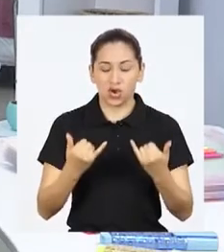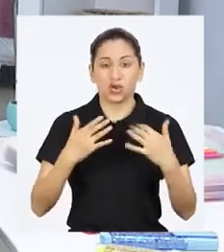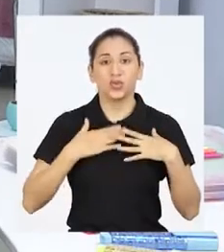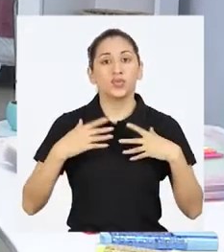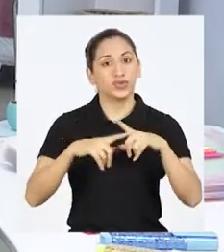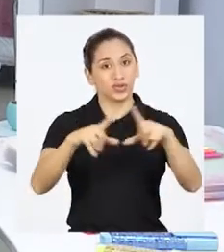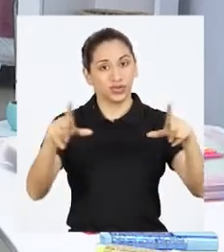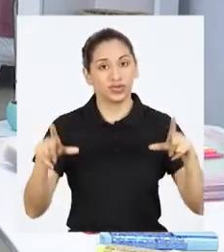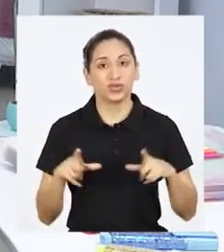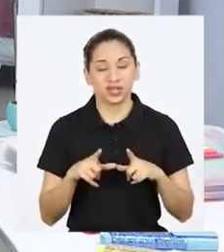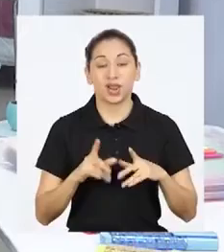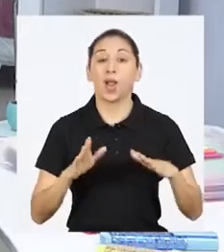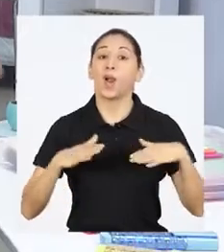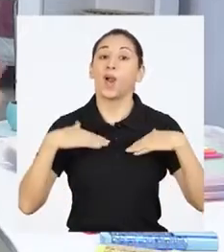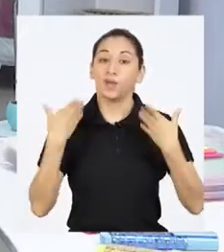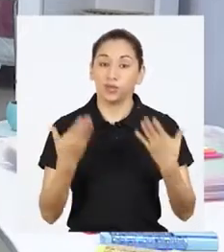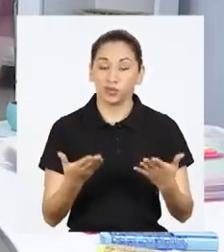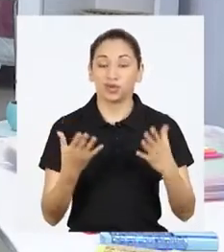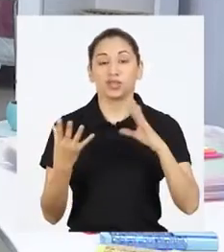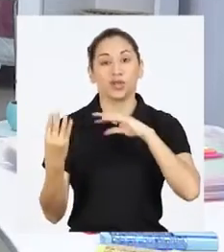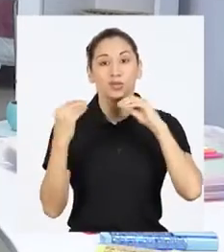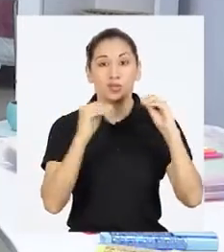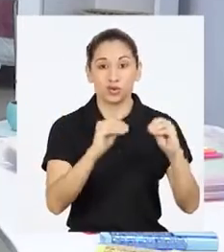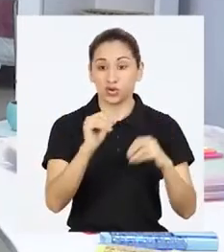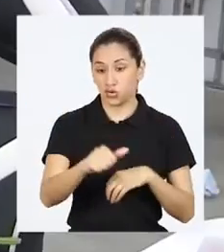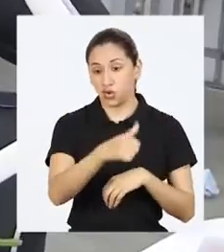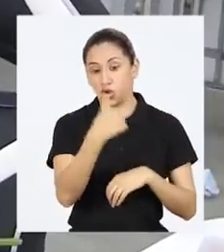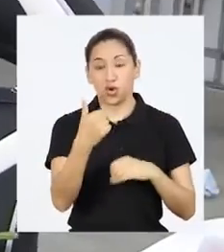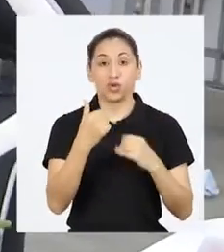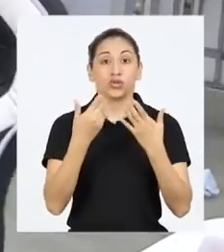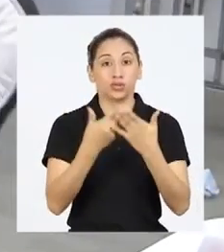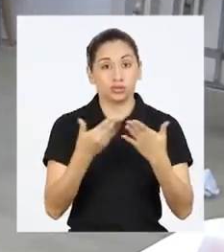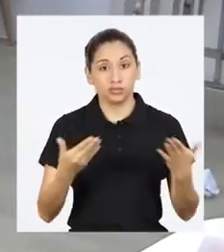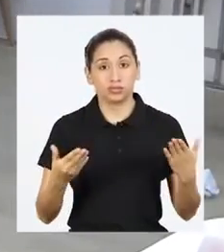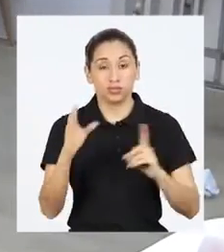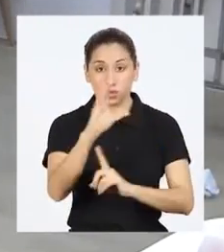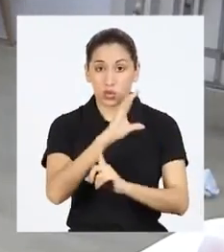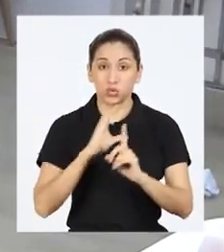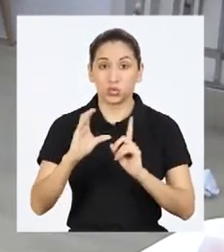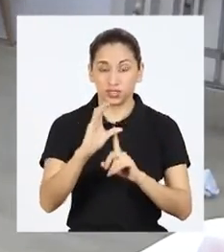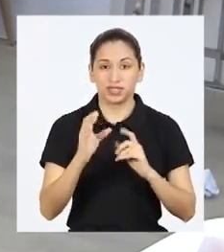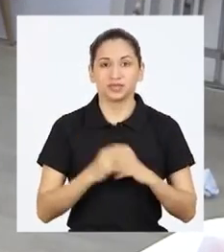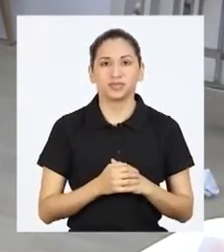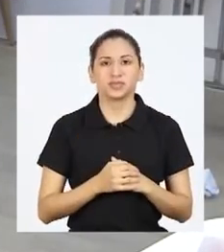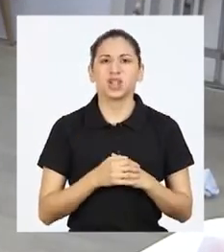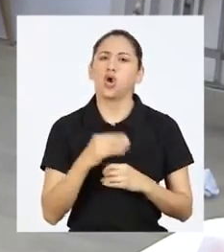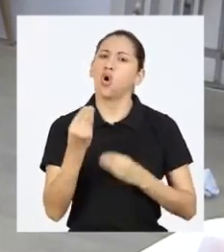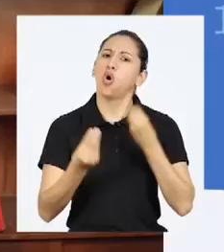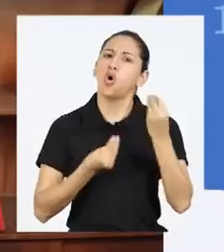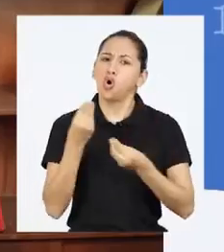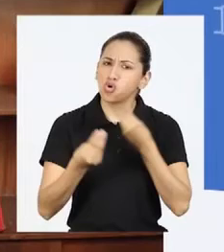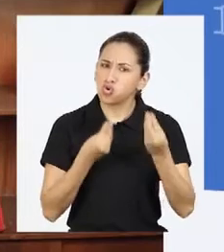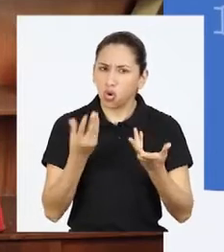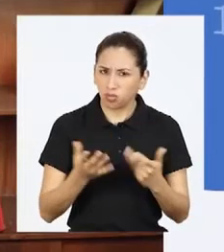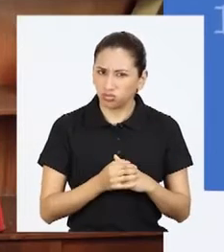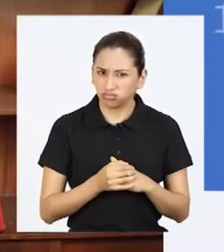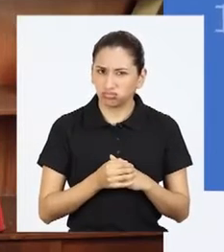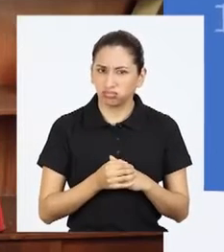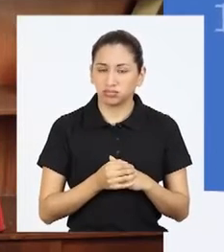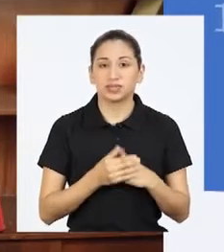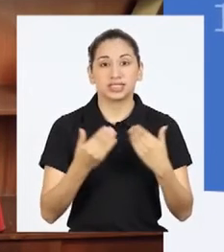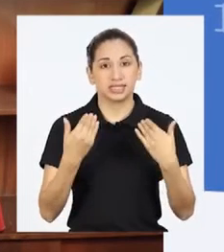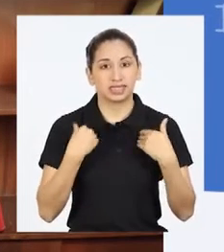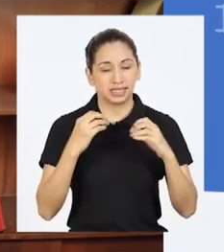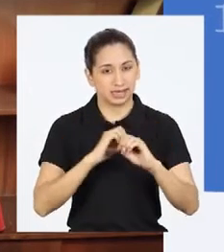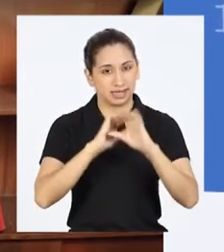Claro, podemos incorporarlo a otros productos culturales. ¿Y cómo se aplicaría? Debemos tener